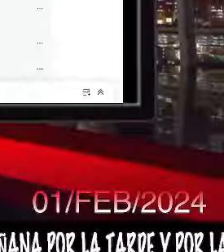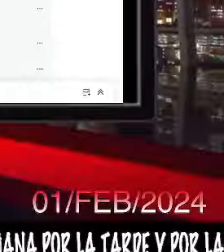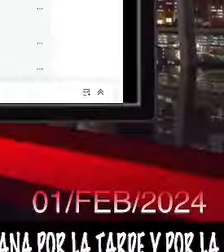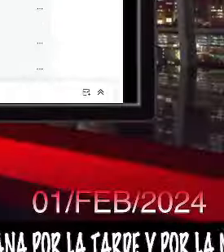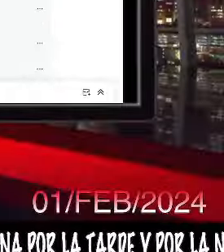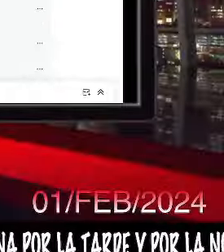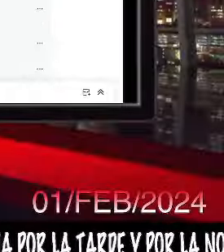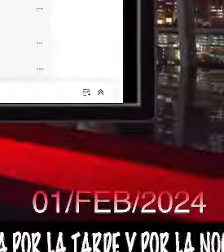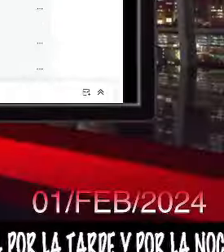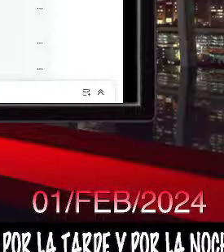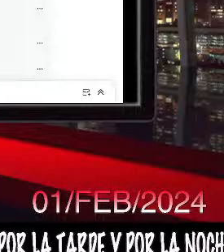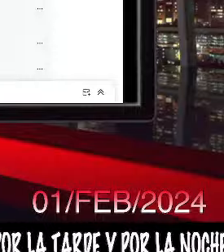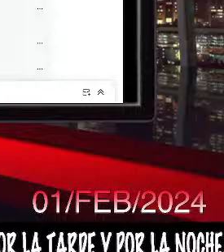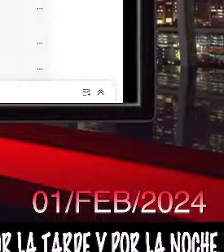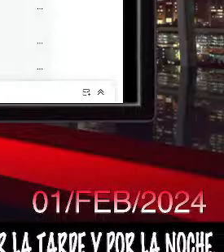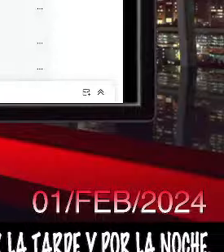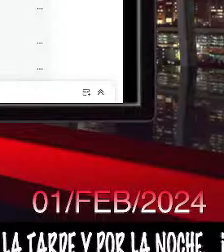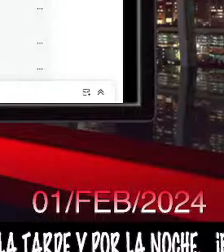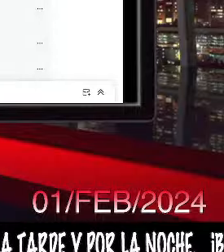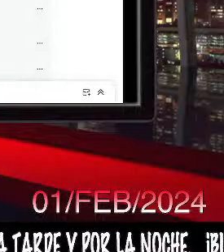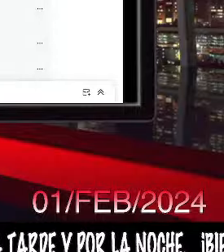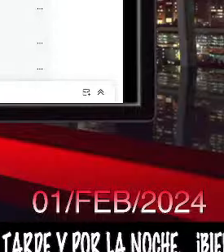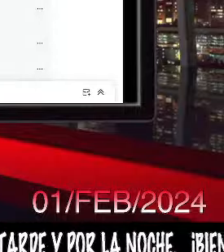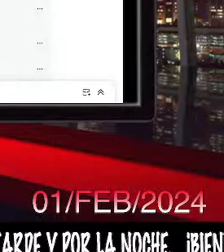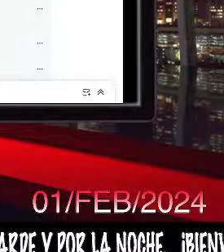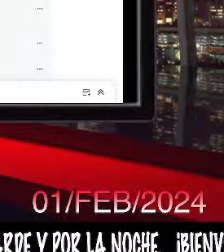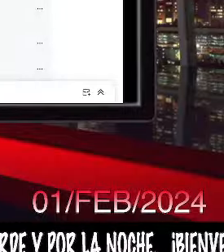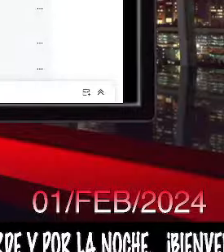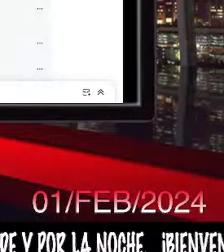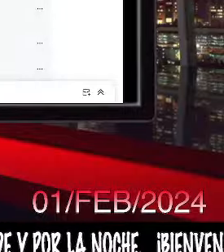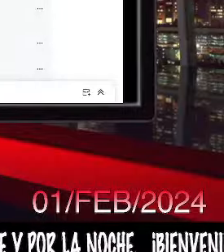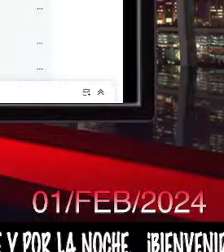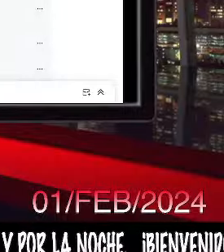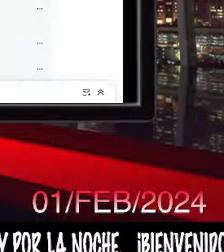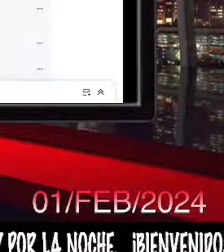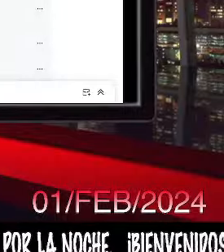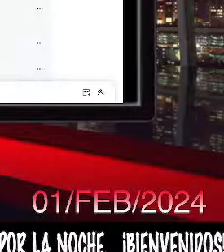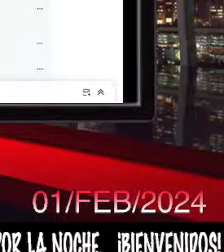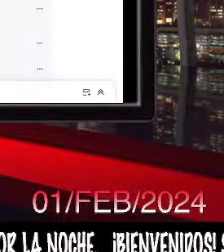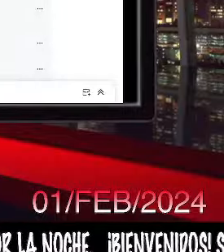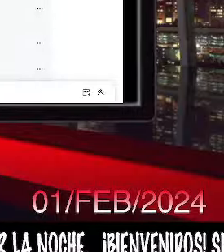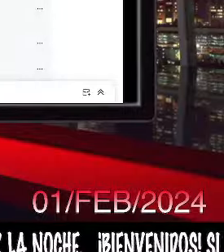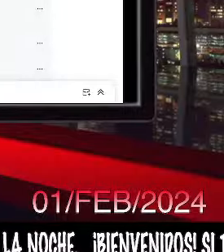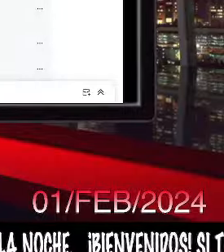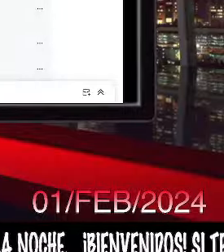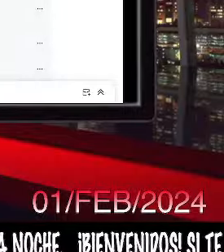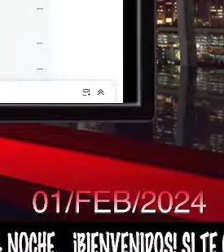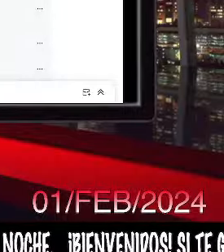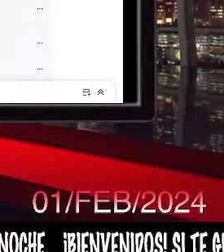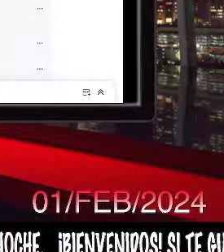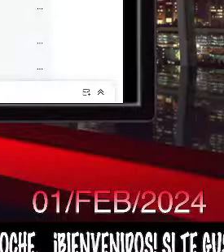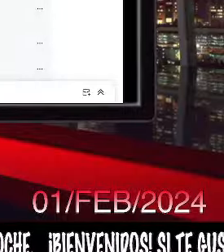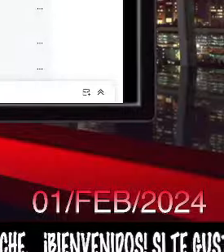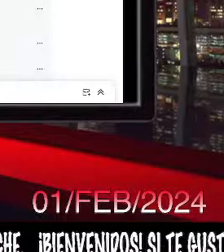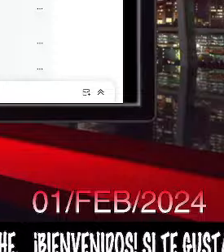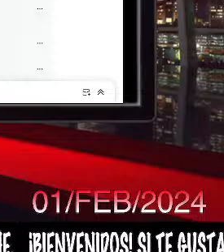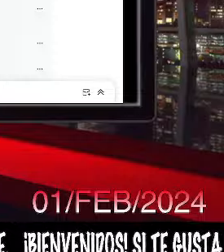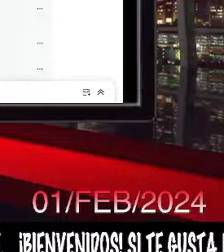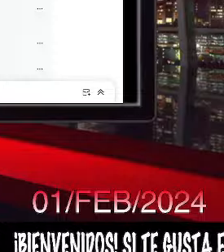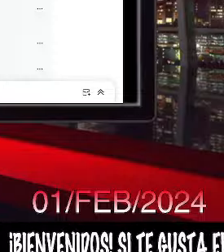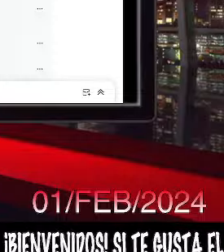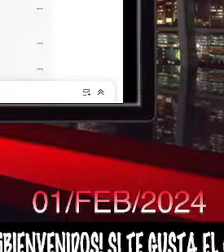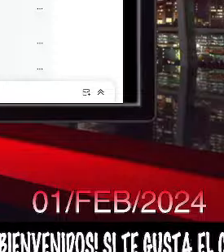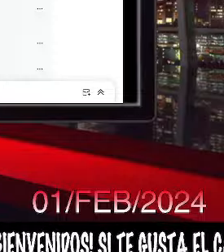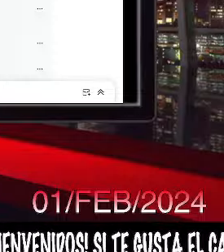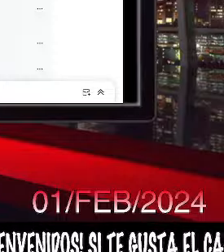diputado Fernández Noroña. Obviamente, por como se dan las circunstancias en la herradura, el diputado no le pudo contestar ya.